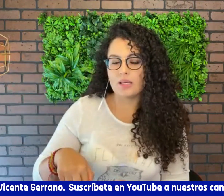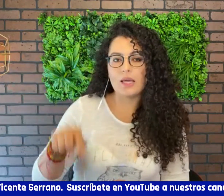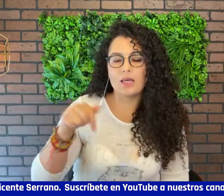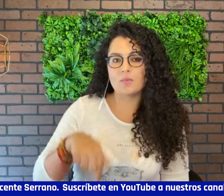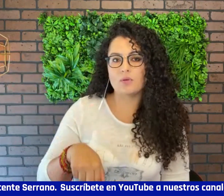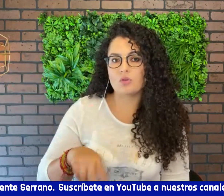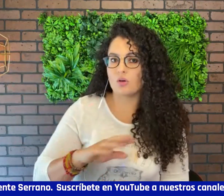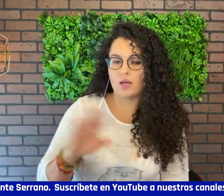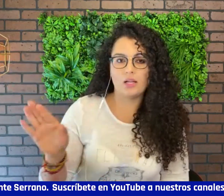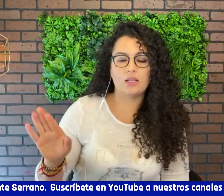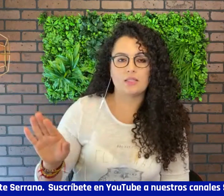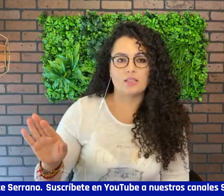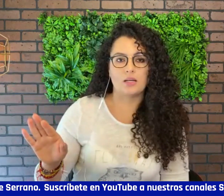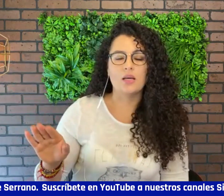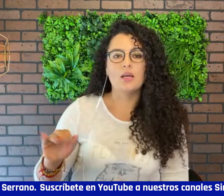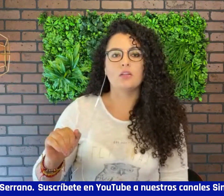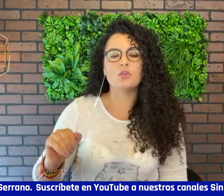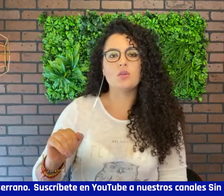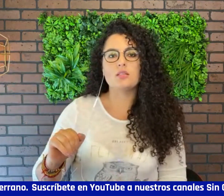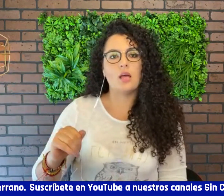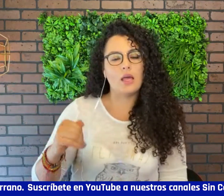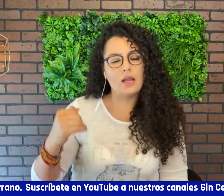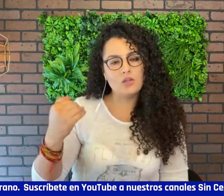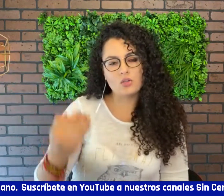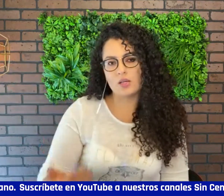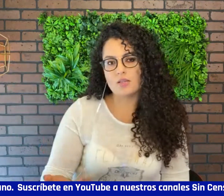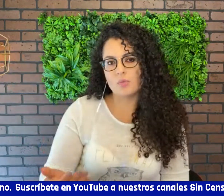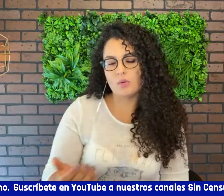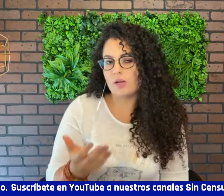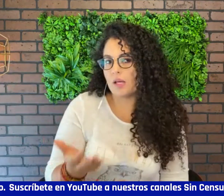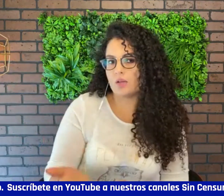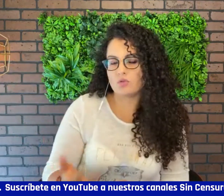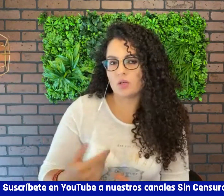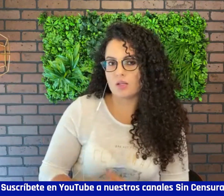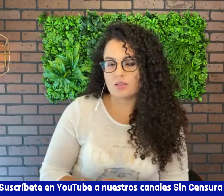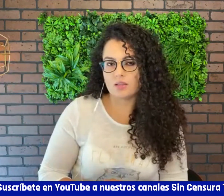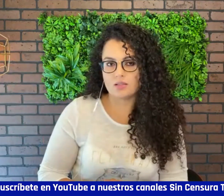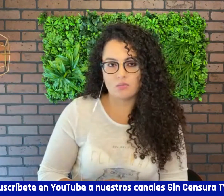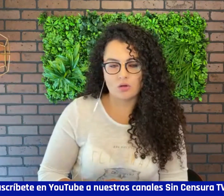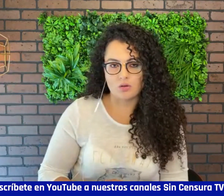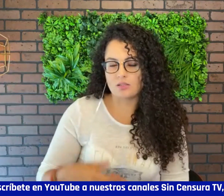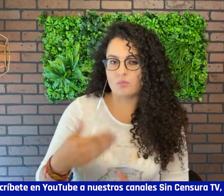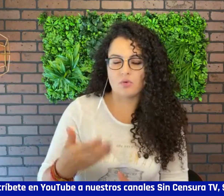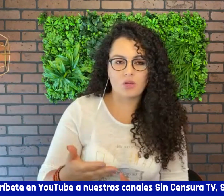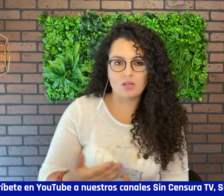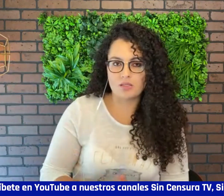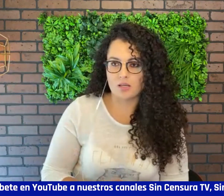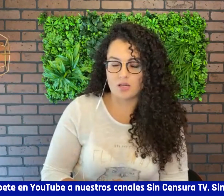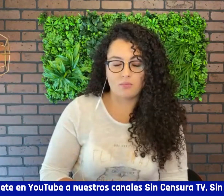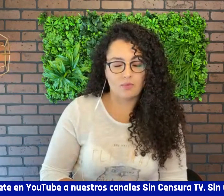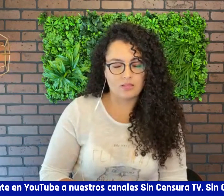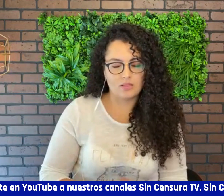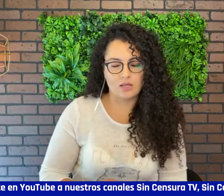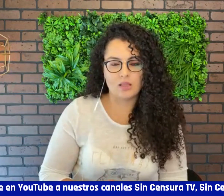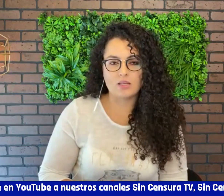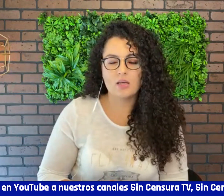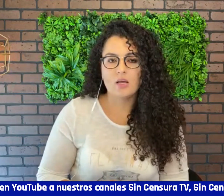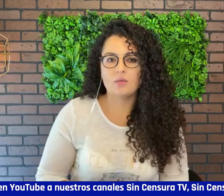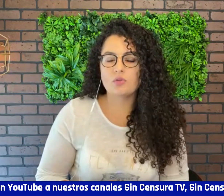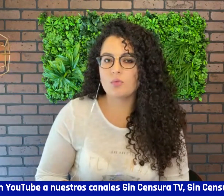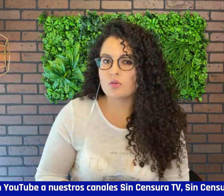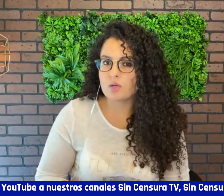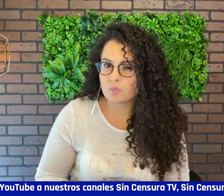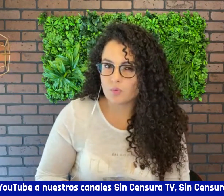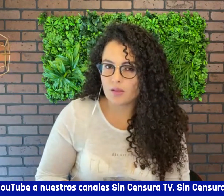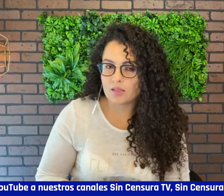COVID y ahí empezó el desastre. Entonces, el hecho de que sean privilegiados no quiere decir que sean mejores, tampoco quiere decir que sean más inteligentes,